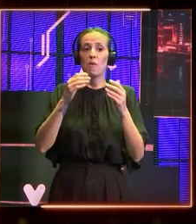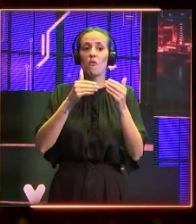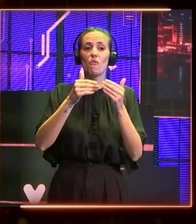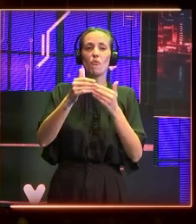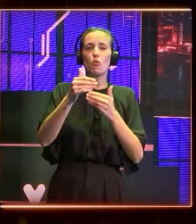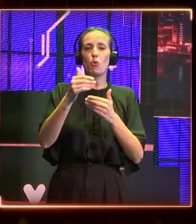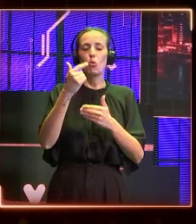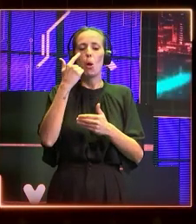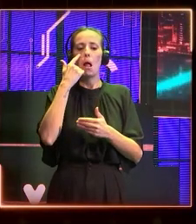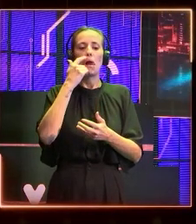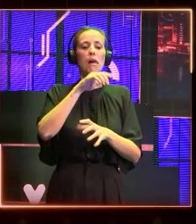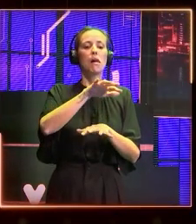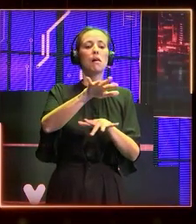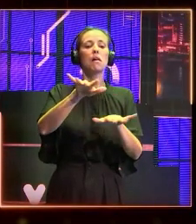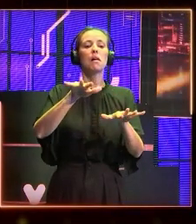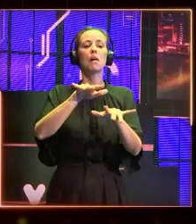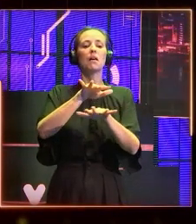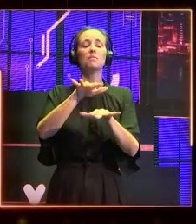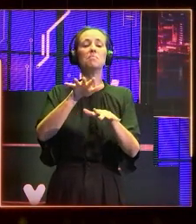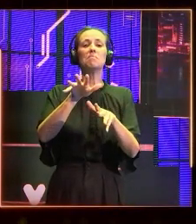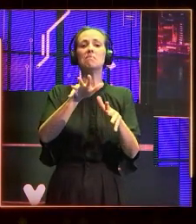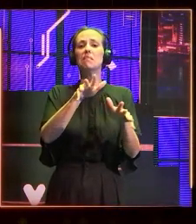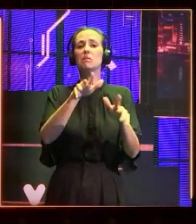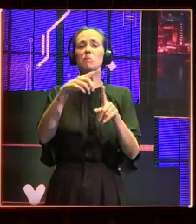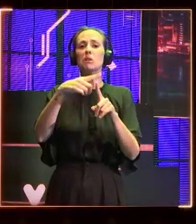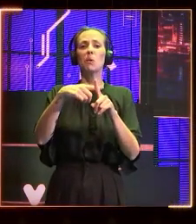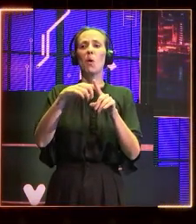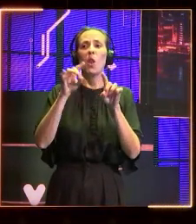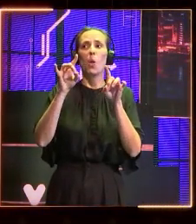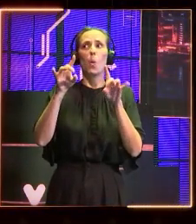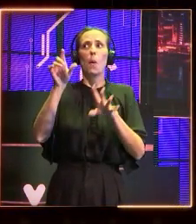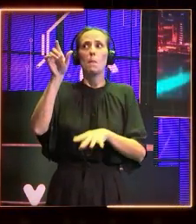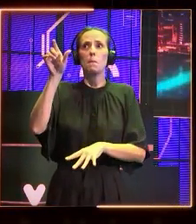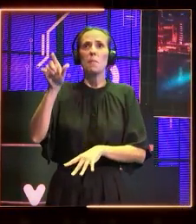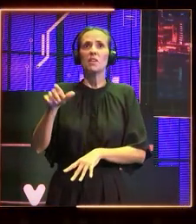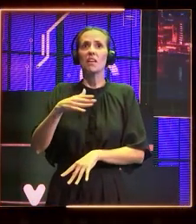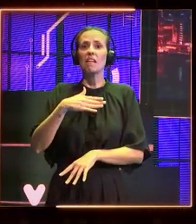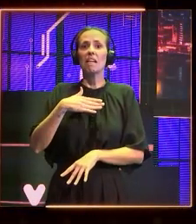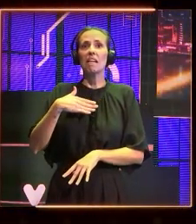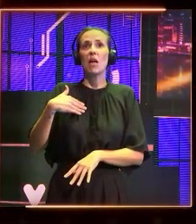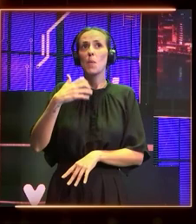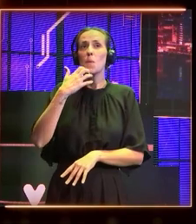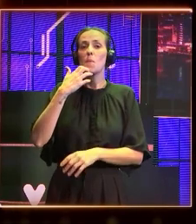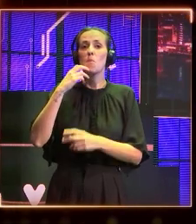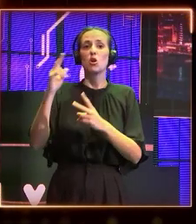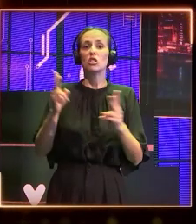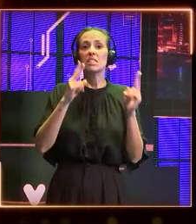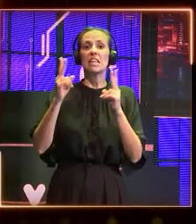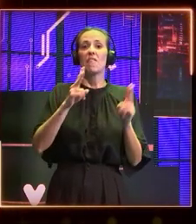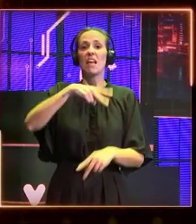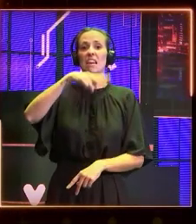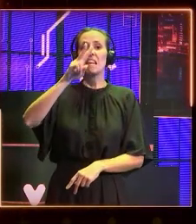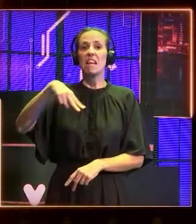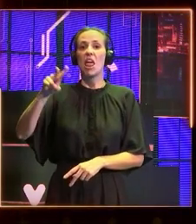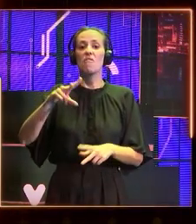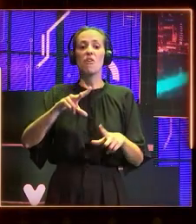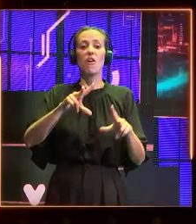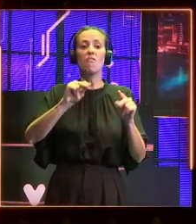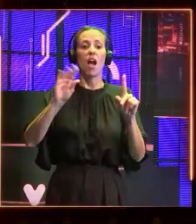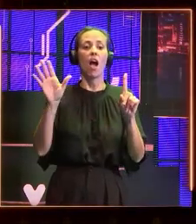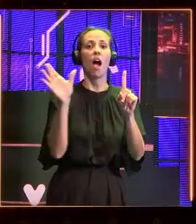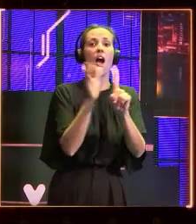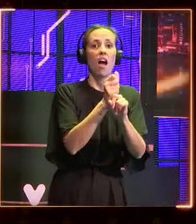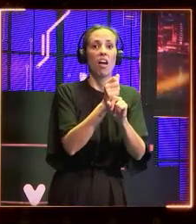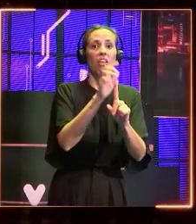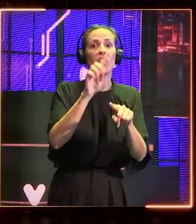futuro estoy más o menos Al mismo nivel que alguien que intenta adivinar el final de una serie de Netflix basándose solo en los